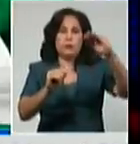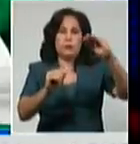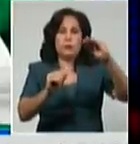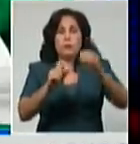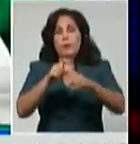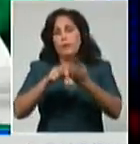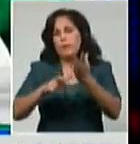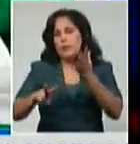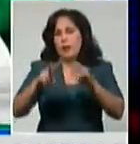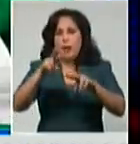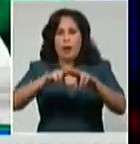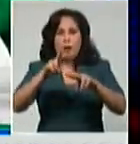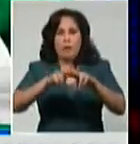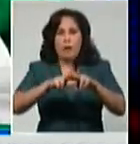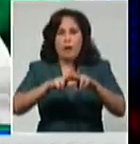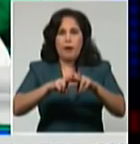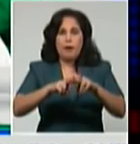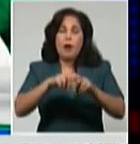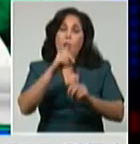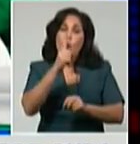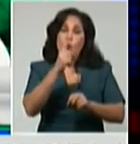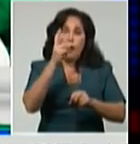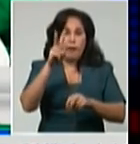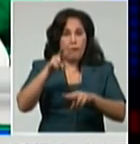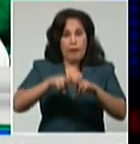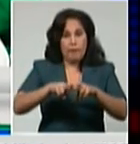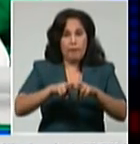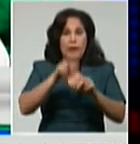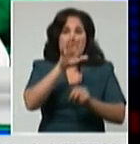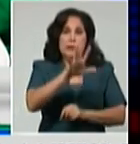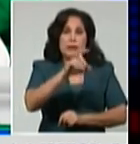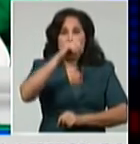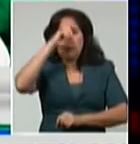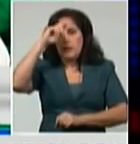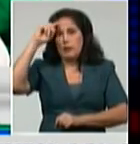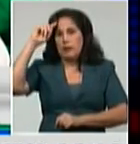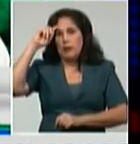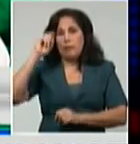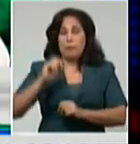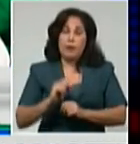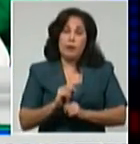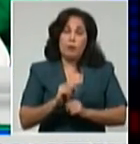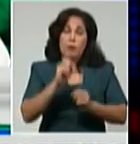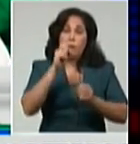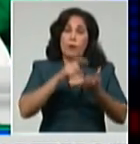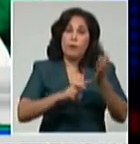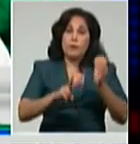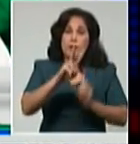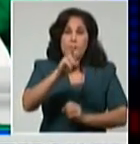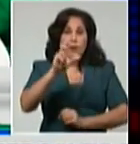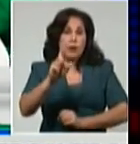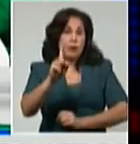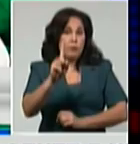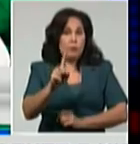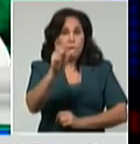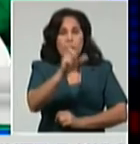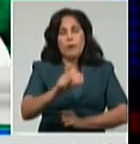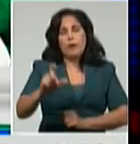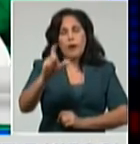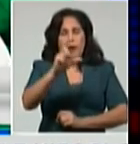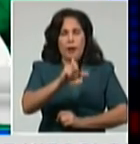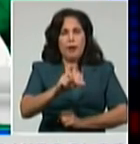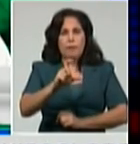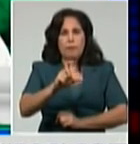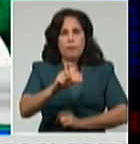la provincia de una de La Habana, 5 de Santi Espíritus, de Villa Clara 1 y de Camagüey, que